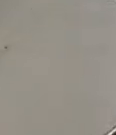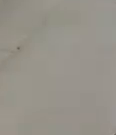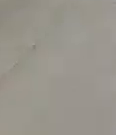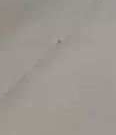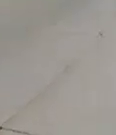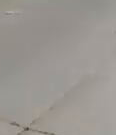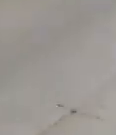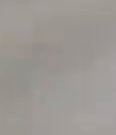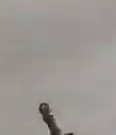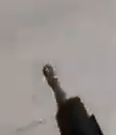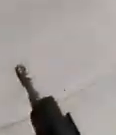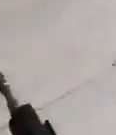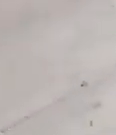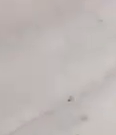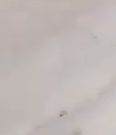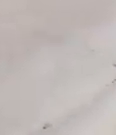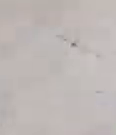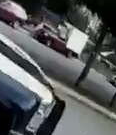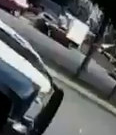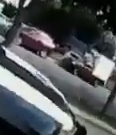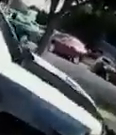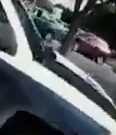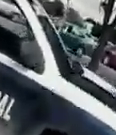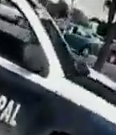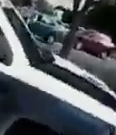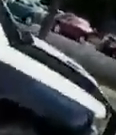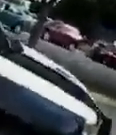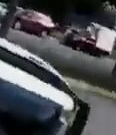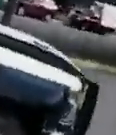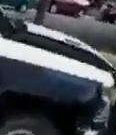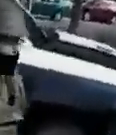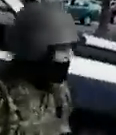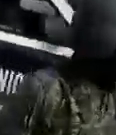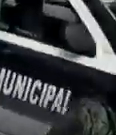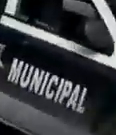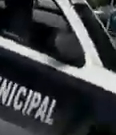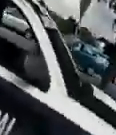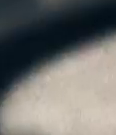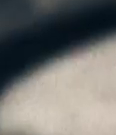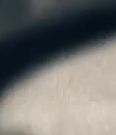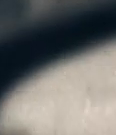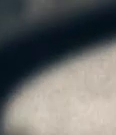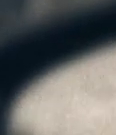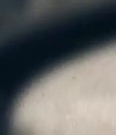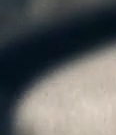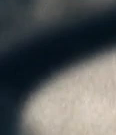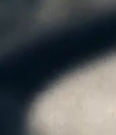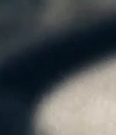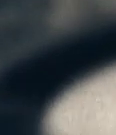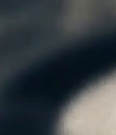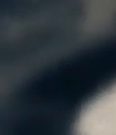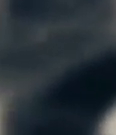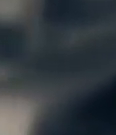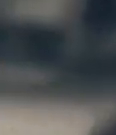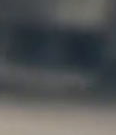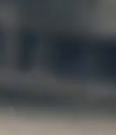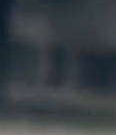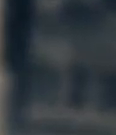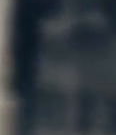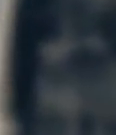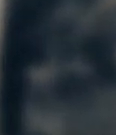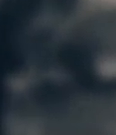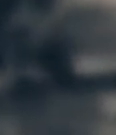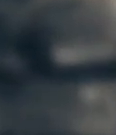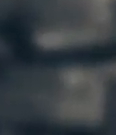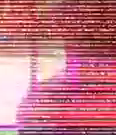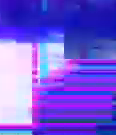por el crimen, ya que los cinturones de seguridad diseñados contra el primo delincuente fueron atacados antes de llegar al lugar donde